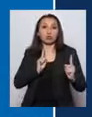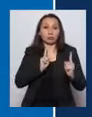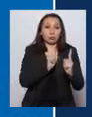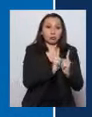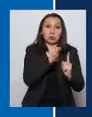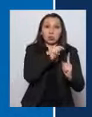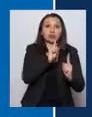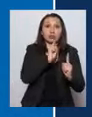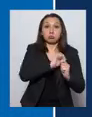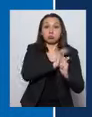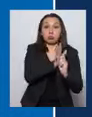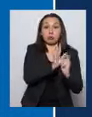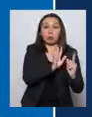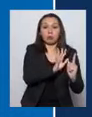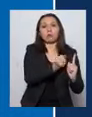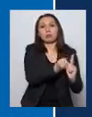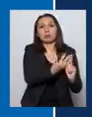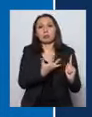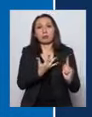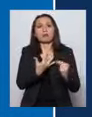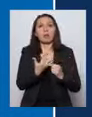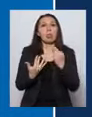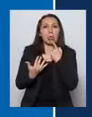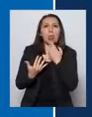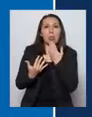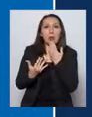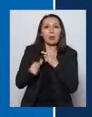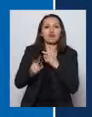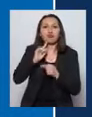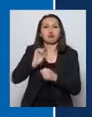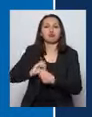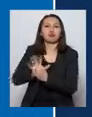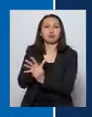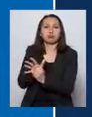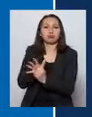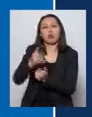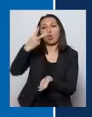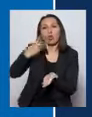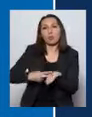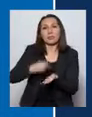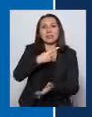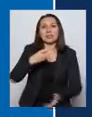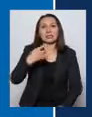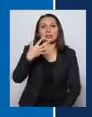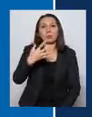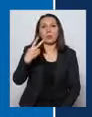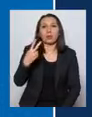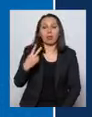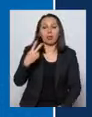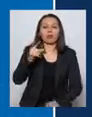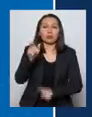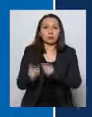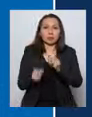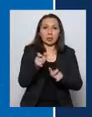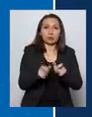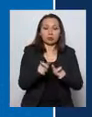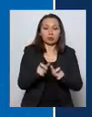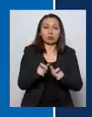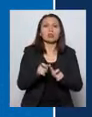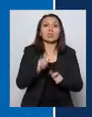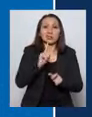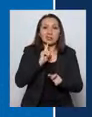normalmente de alguien se ha hecho el examen y han aparecido positivo y tenemos 2.152 personas que